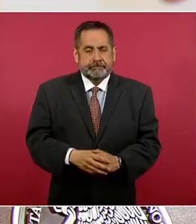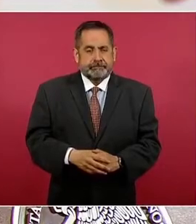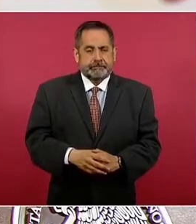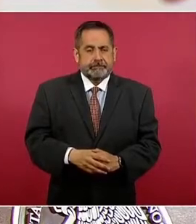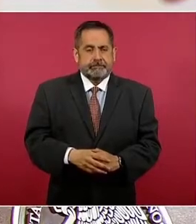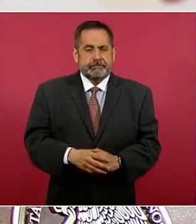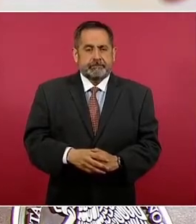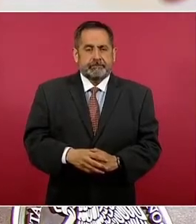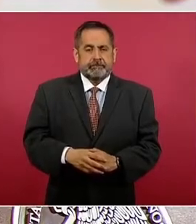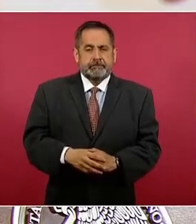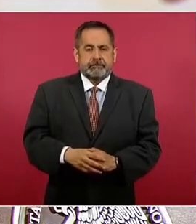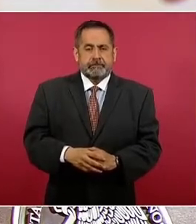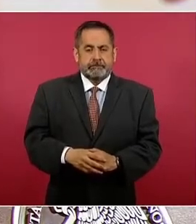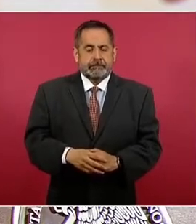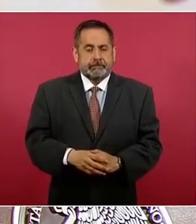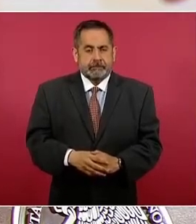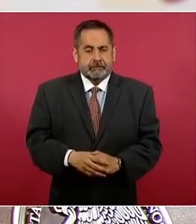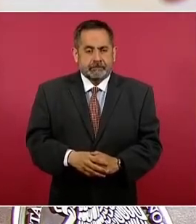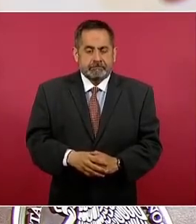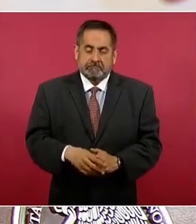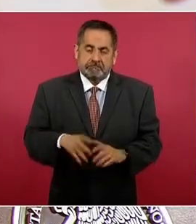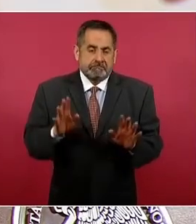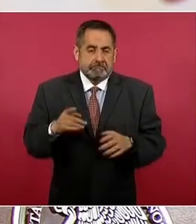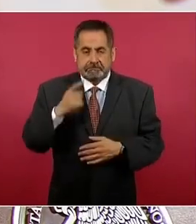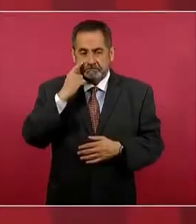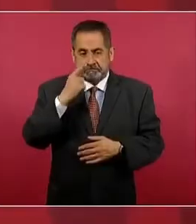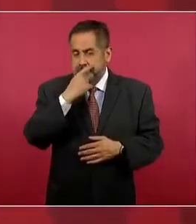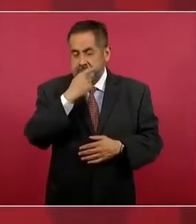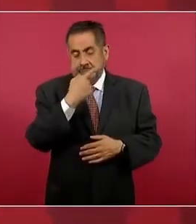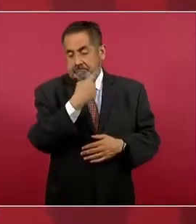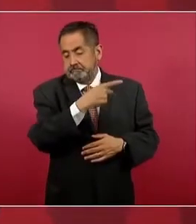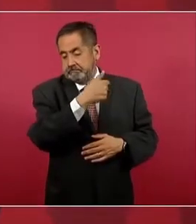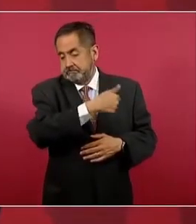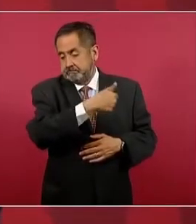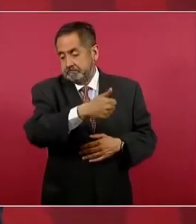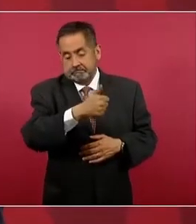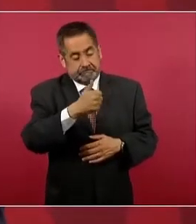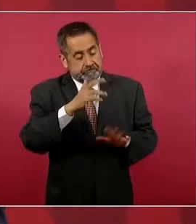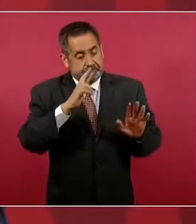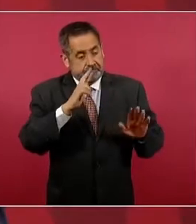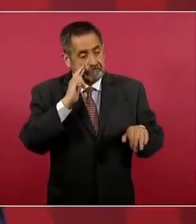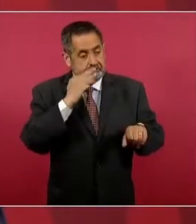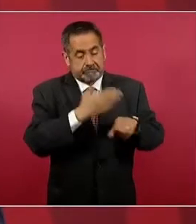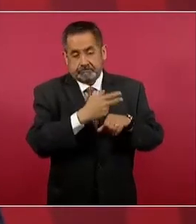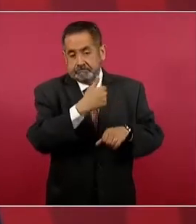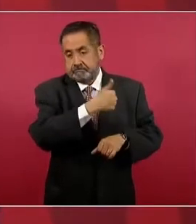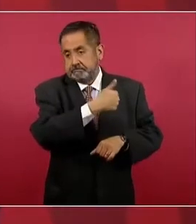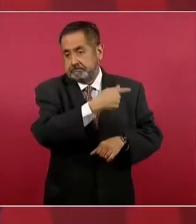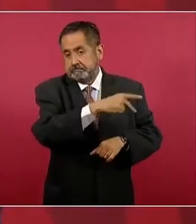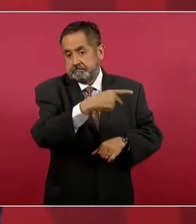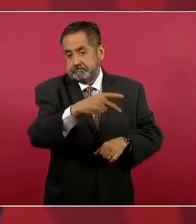Pero cada quien que asuma su responsabilidad.